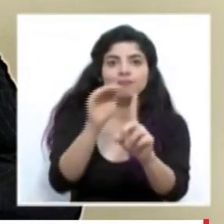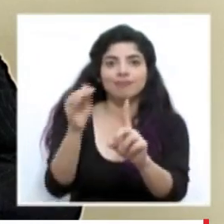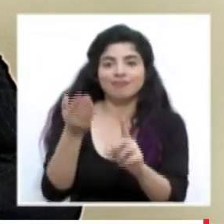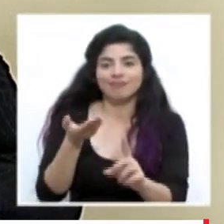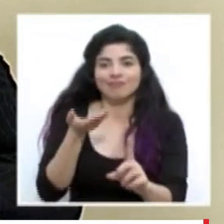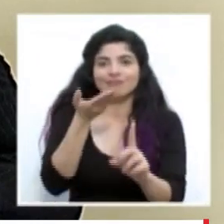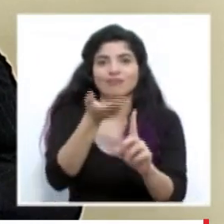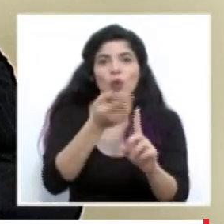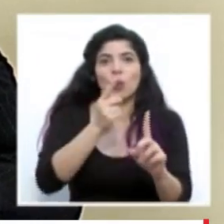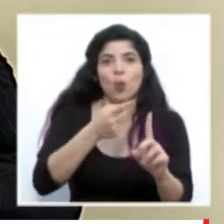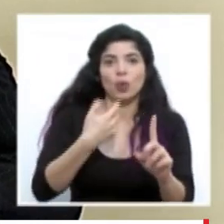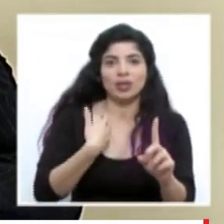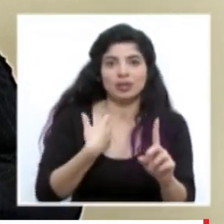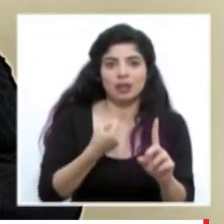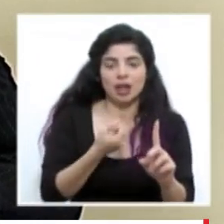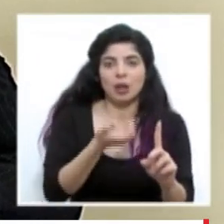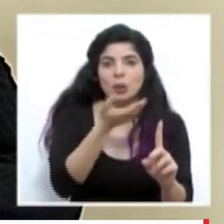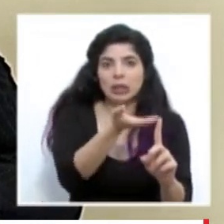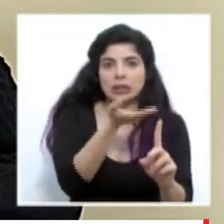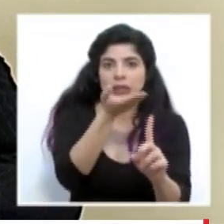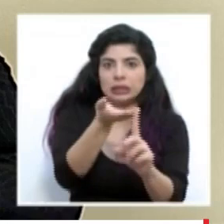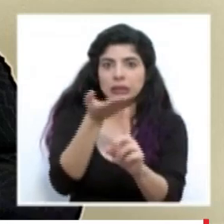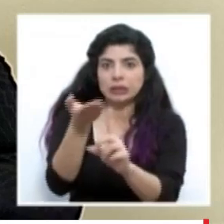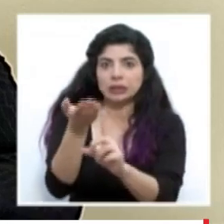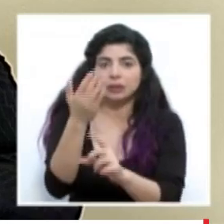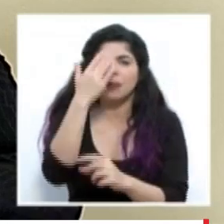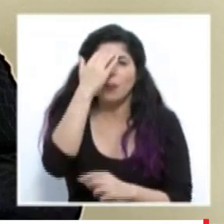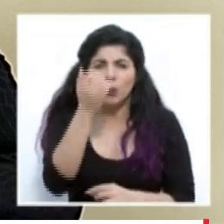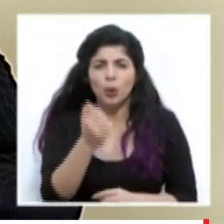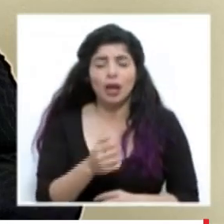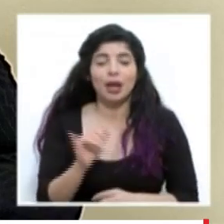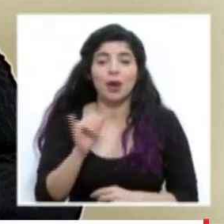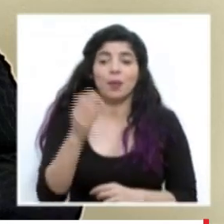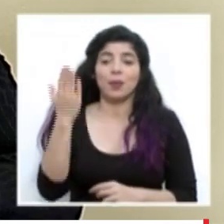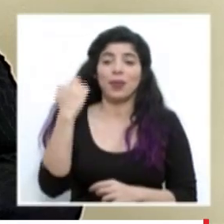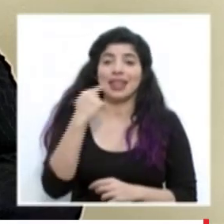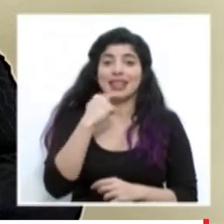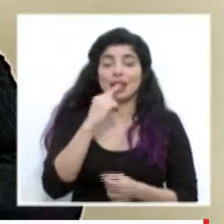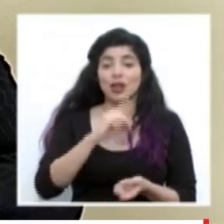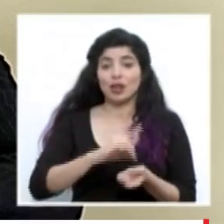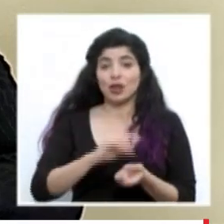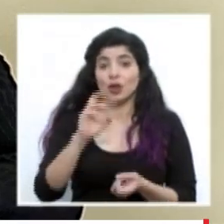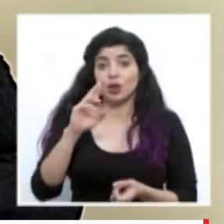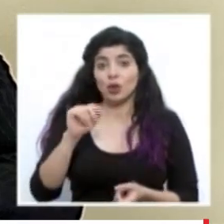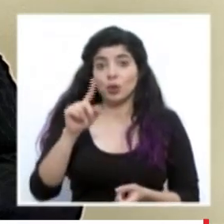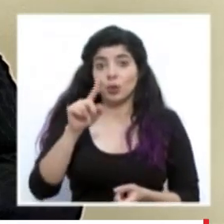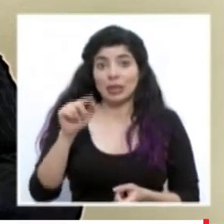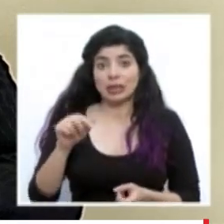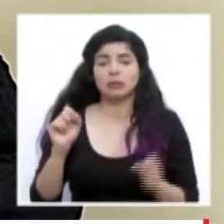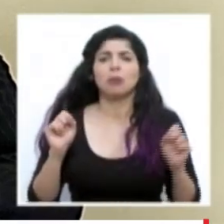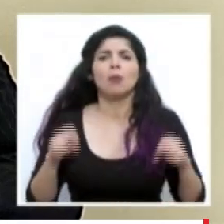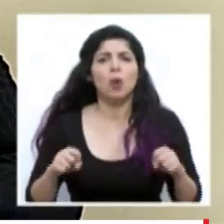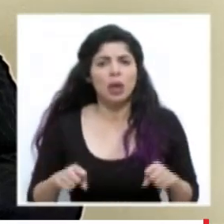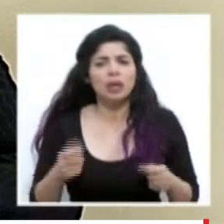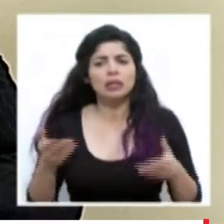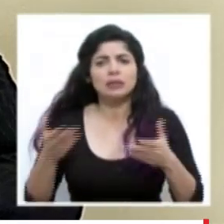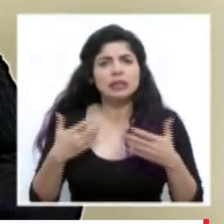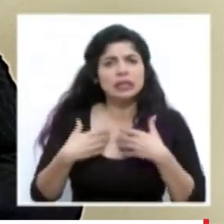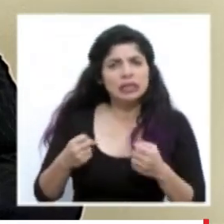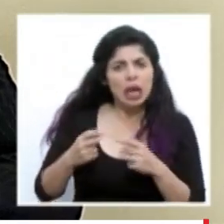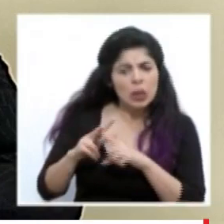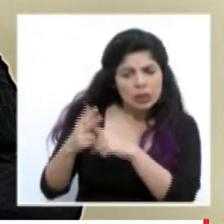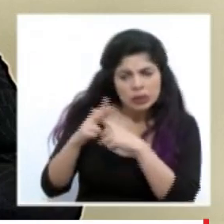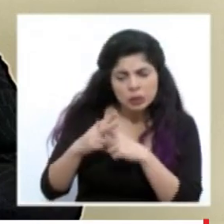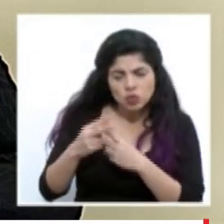órdenes sanitarias, y eso es porque, como decía el doctor Ruiz, se pueden hacer ajustes en los servicios de salud